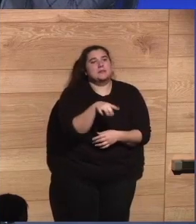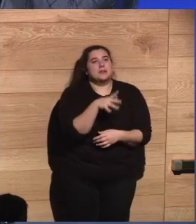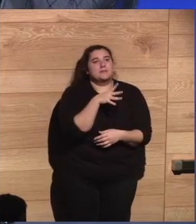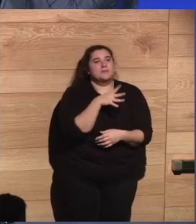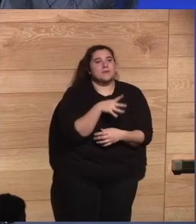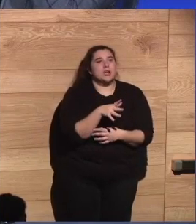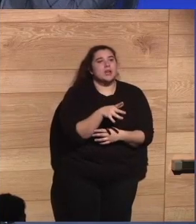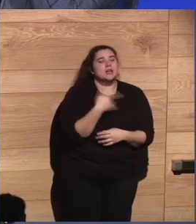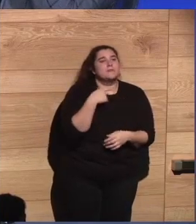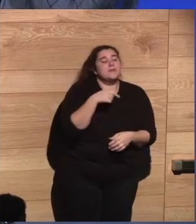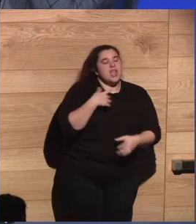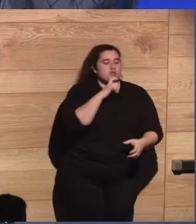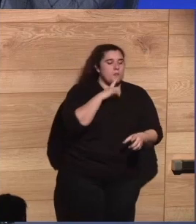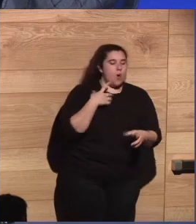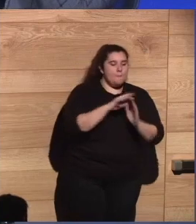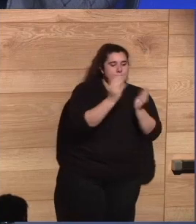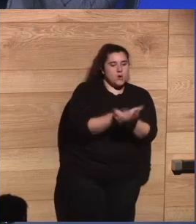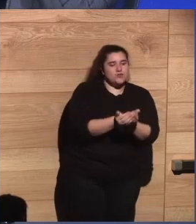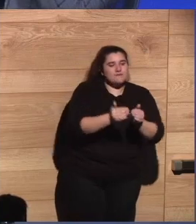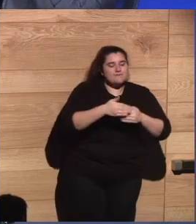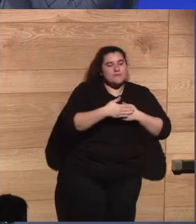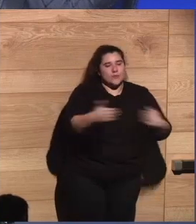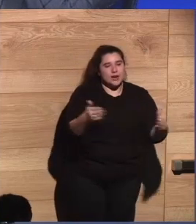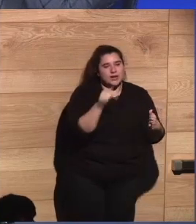romper con el mundo anterior y abrir nuevas